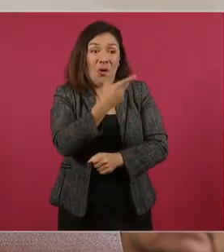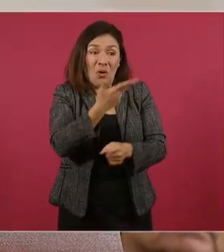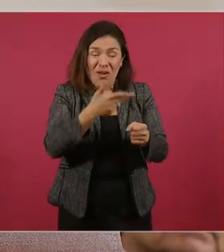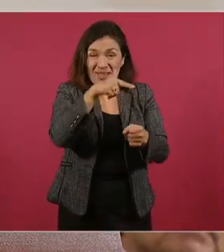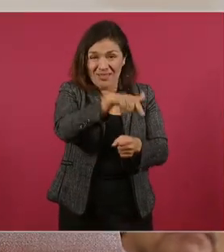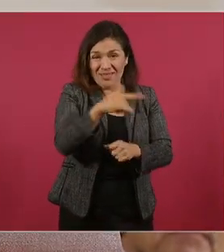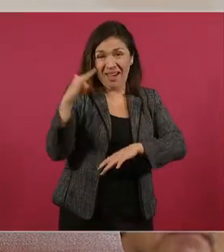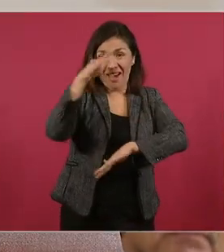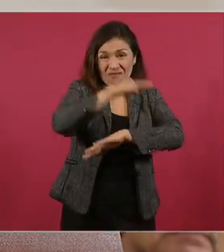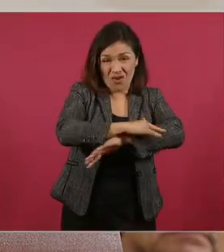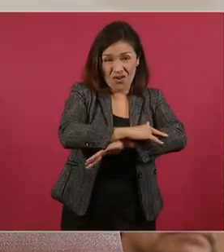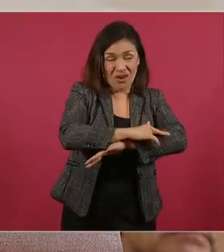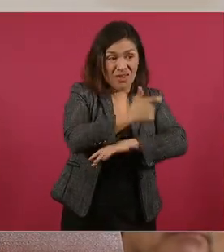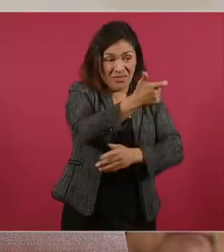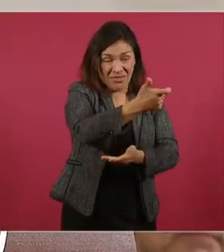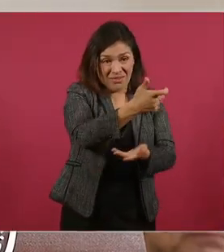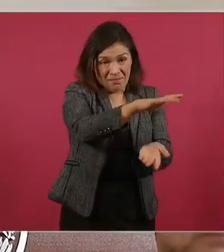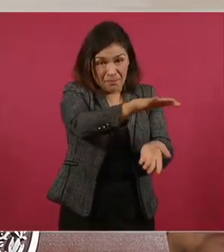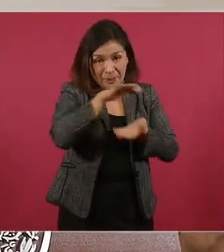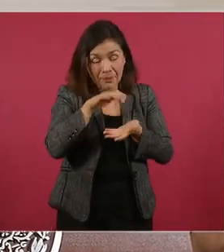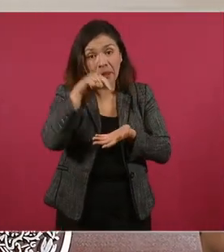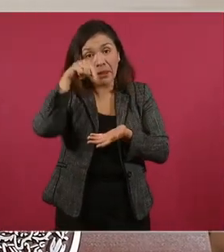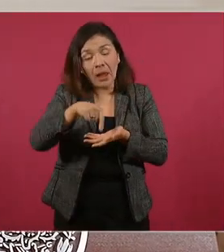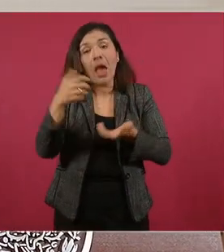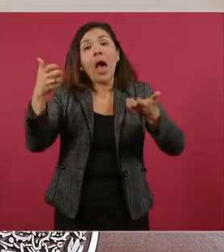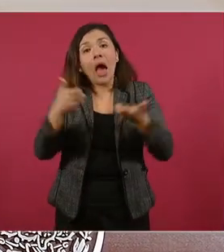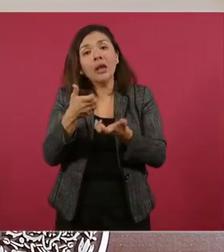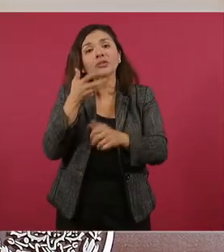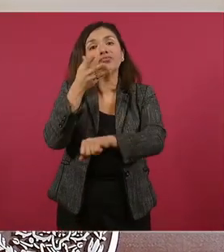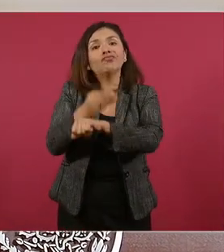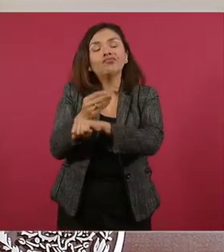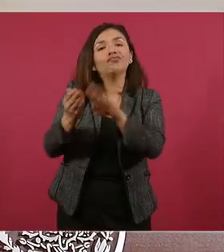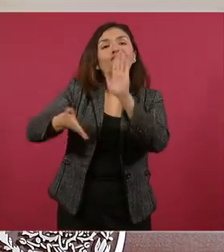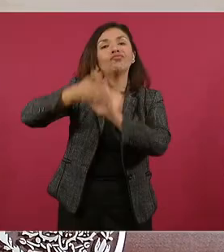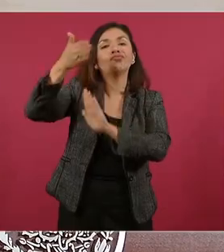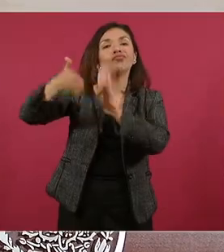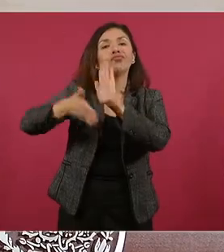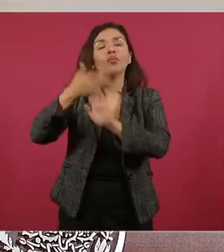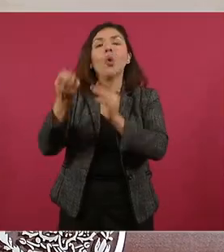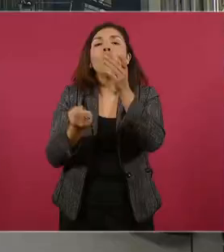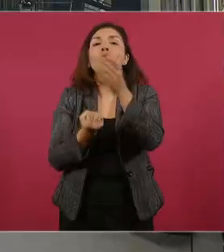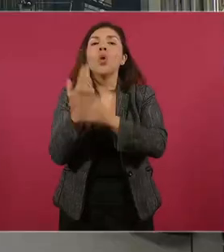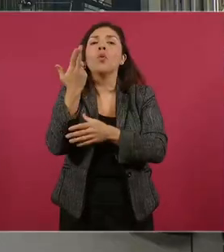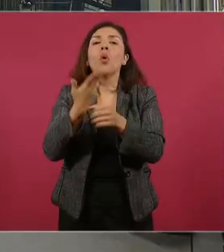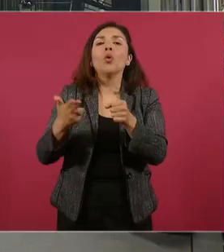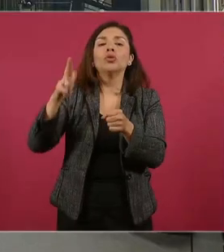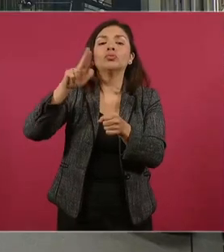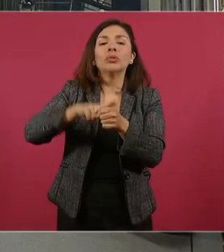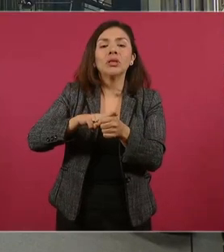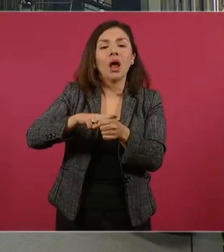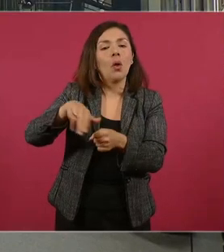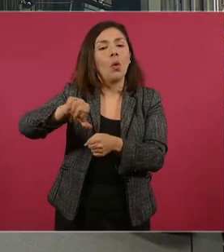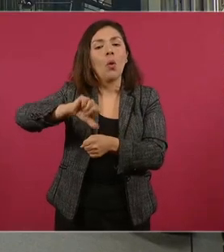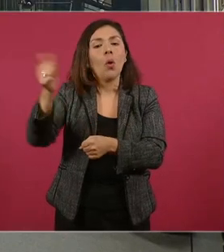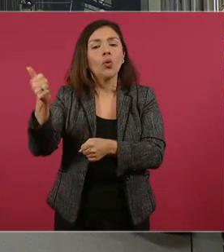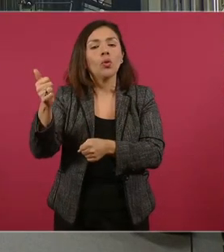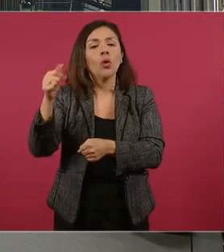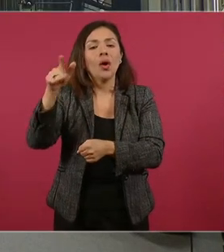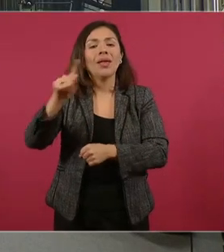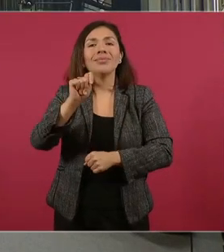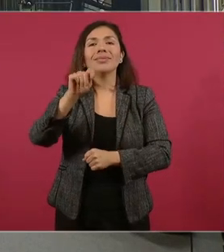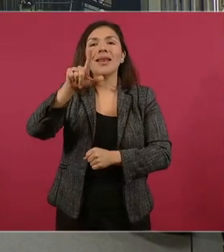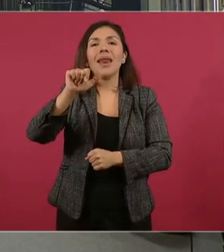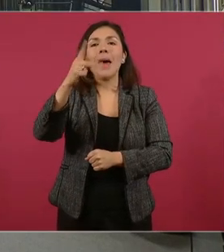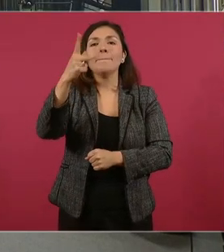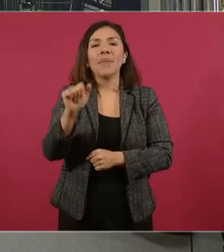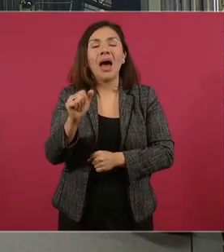está construyendo el nuevo hospital de Tlapa,